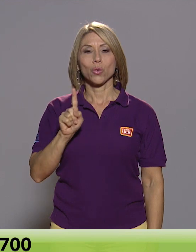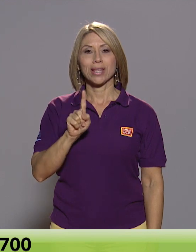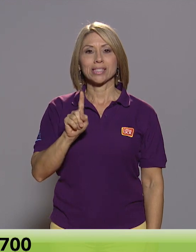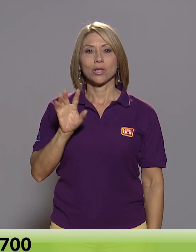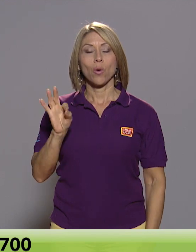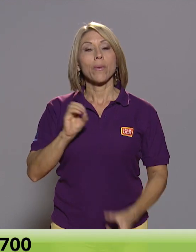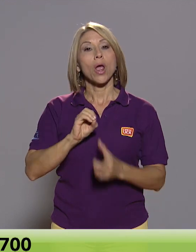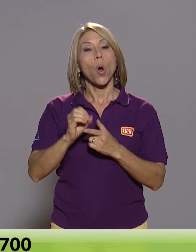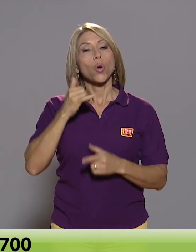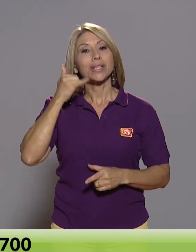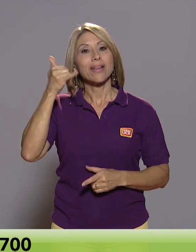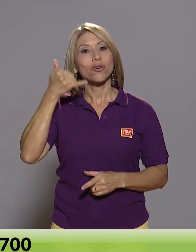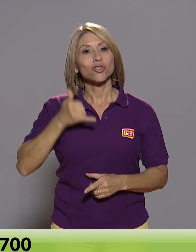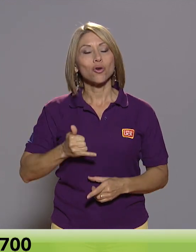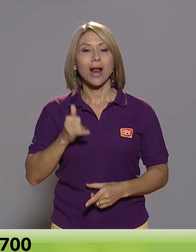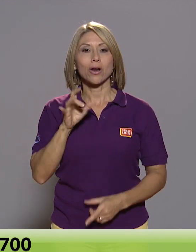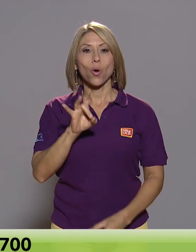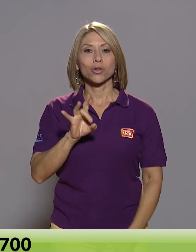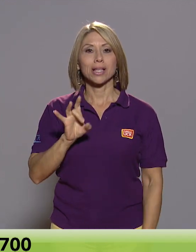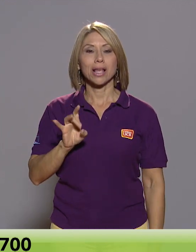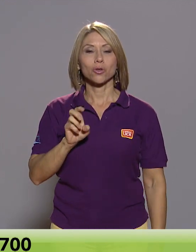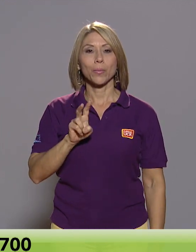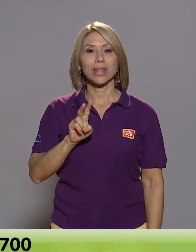2562-3119 o celular